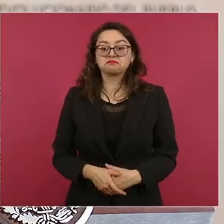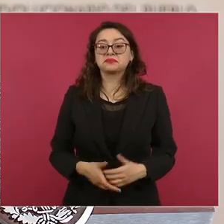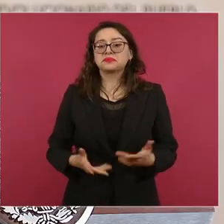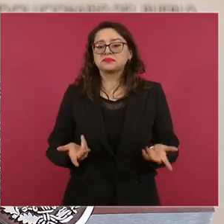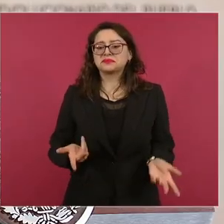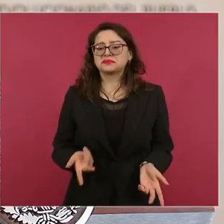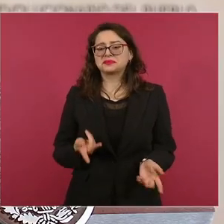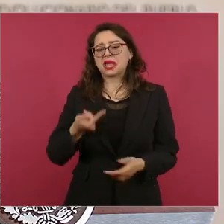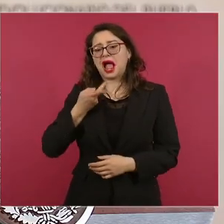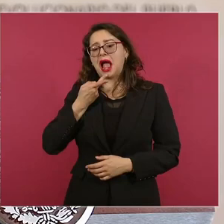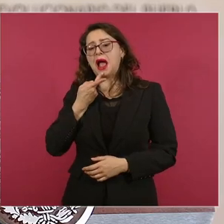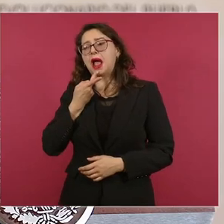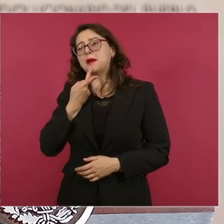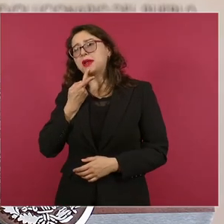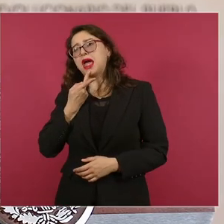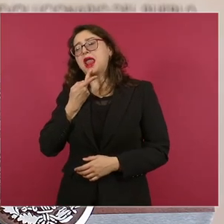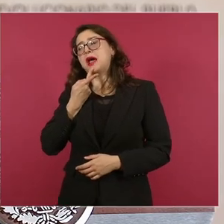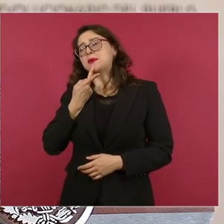diplomacia,